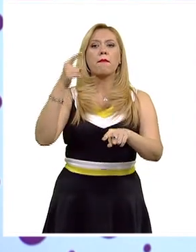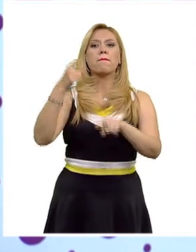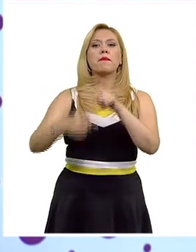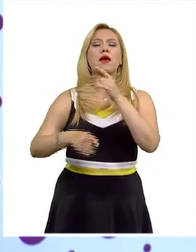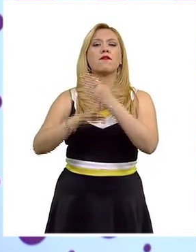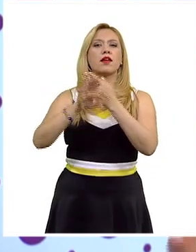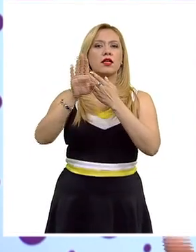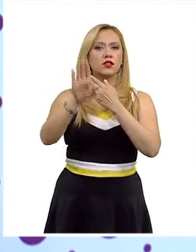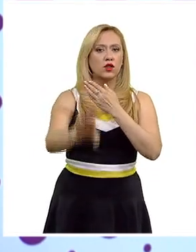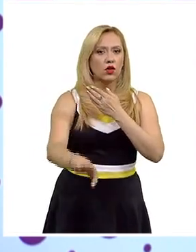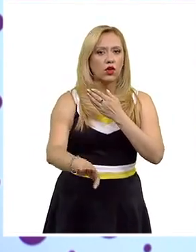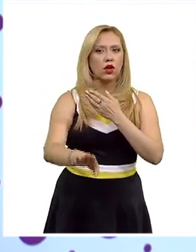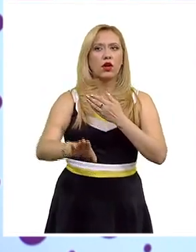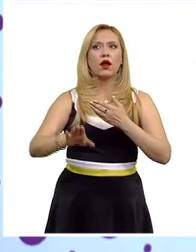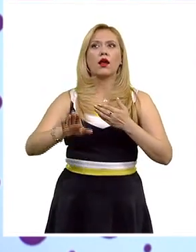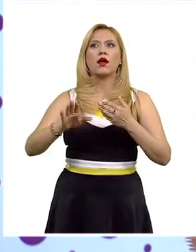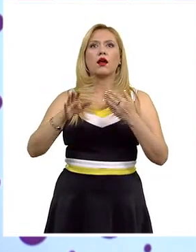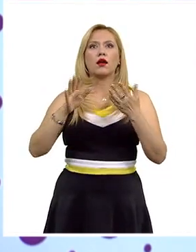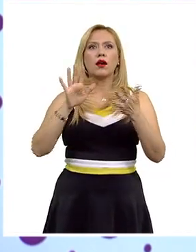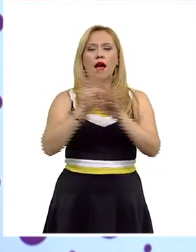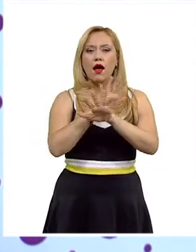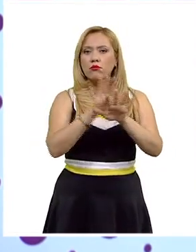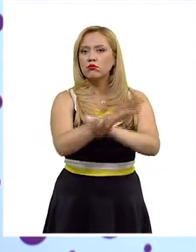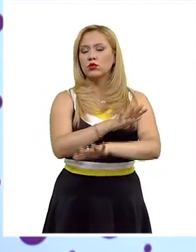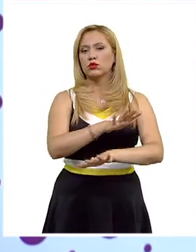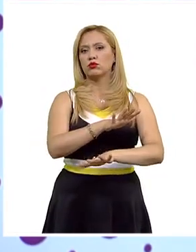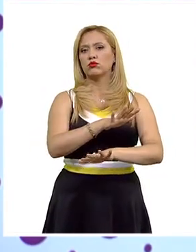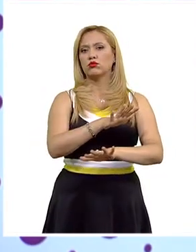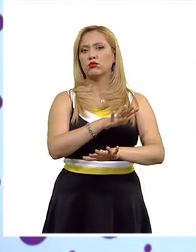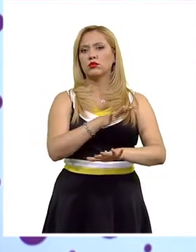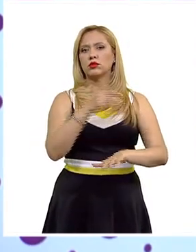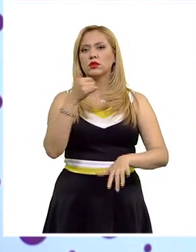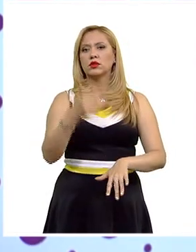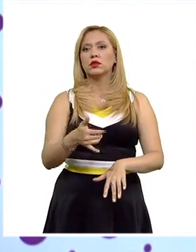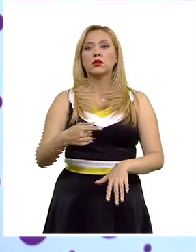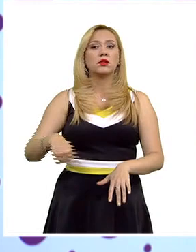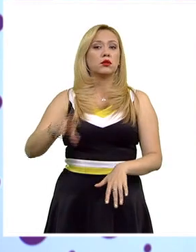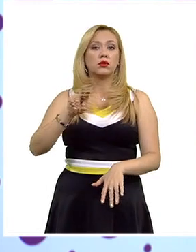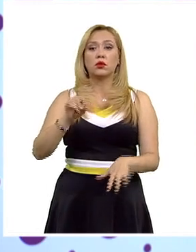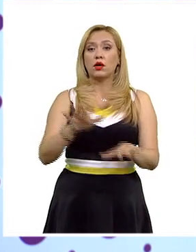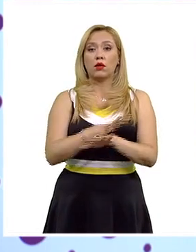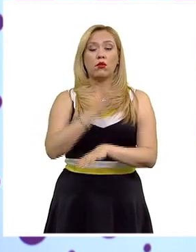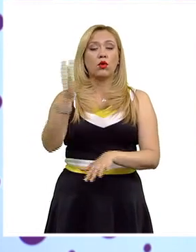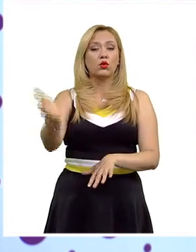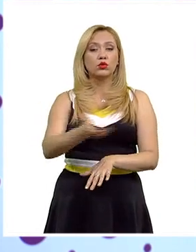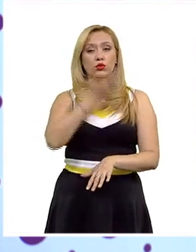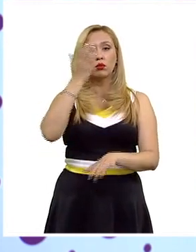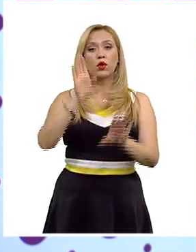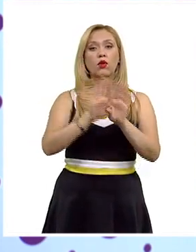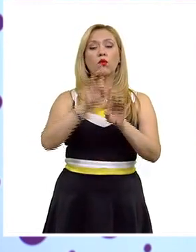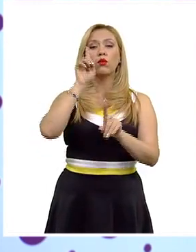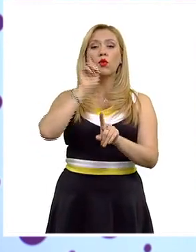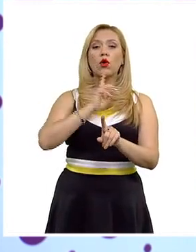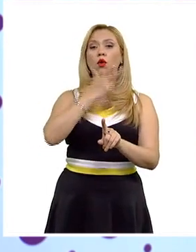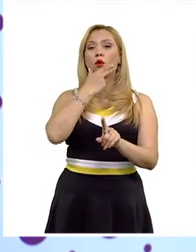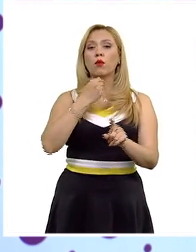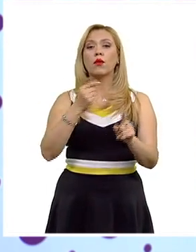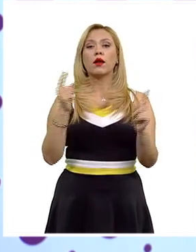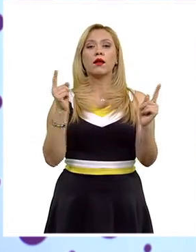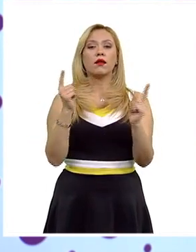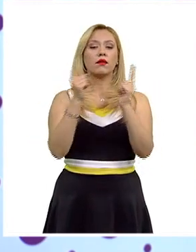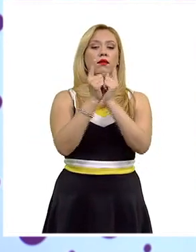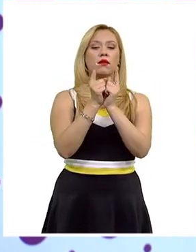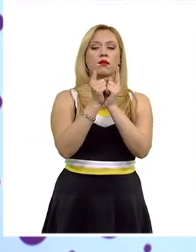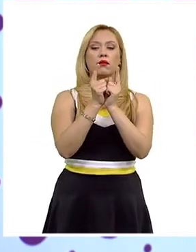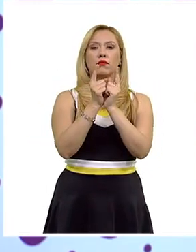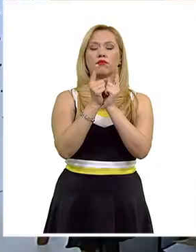una prevención transformativa. Si no transformamos la forma en que las mujeres y los hombres estamos colocados